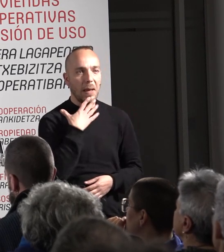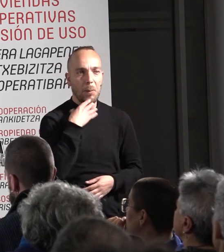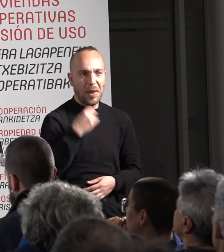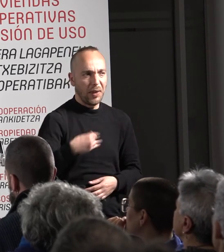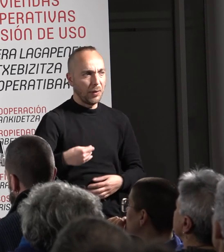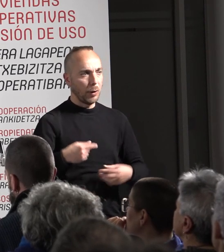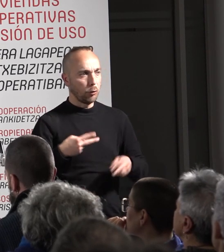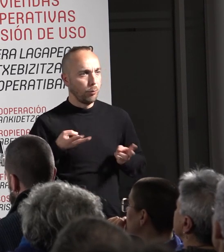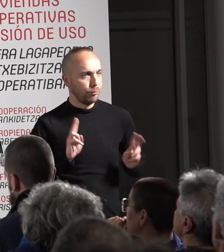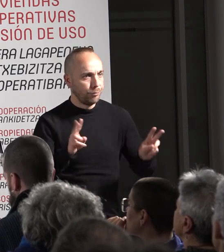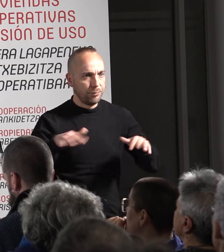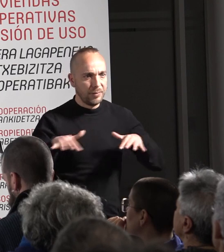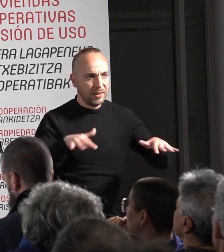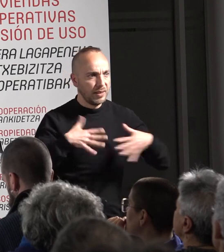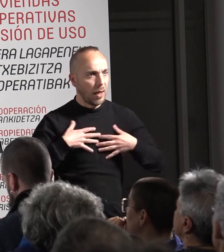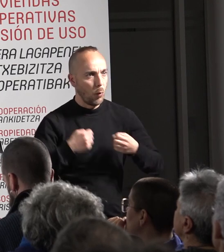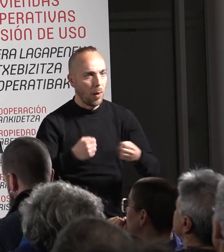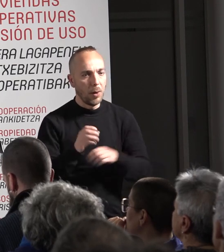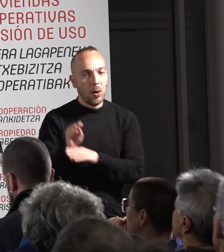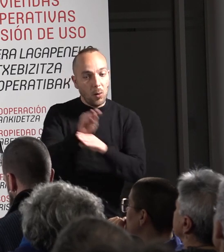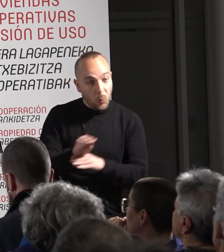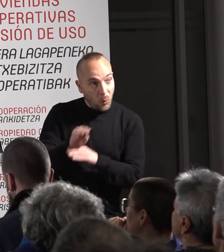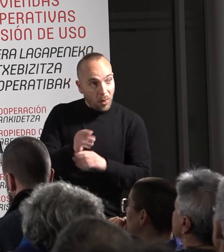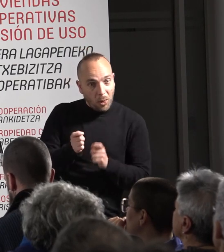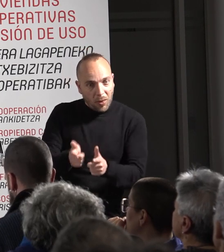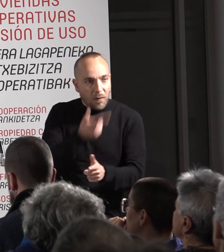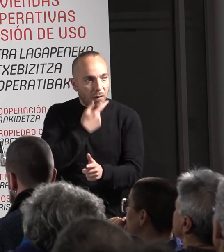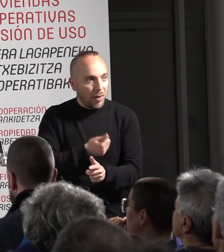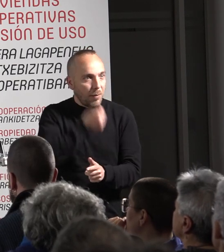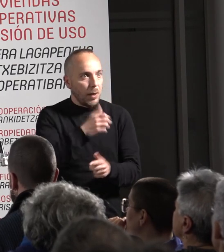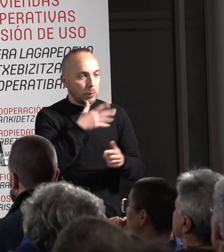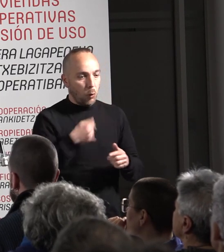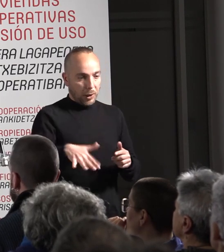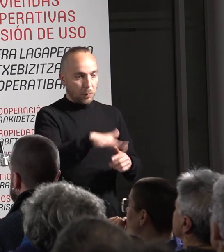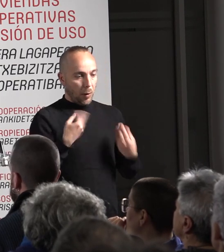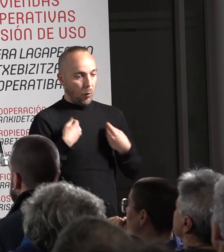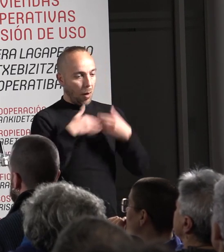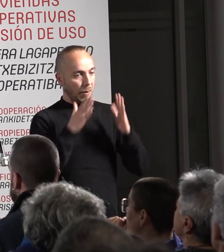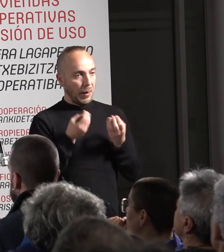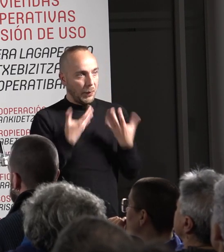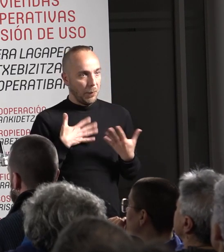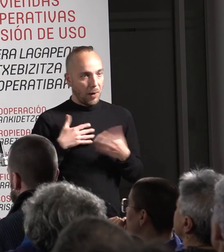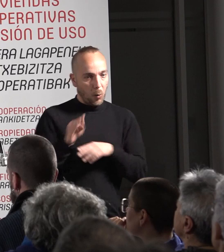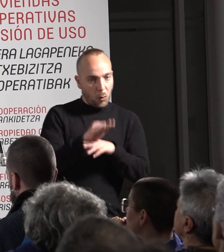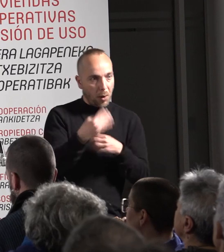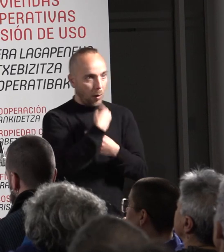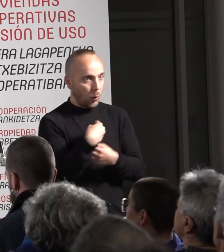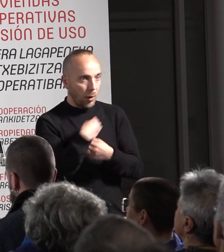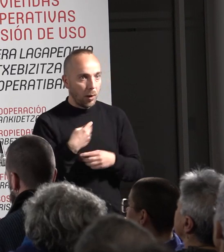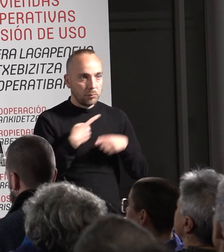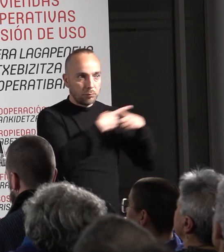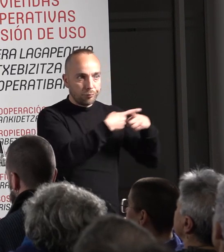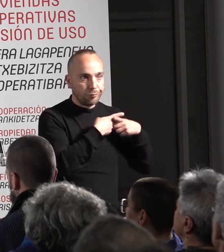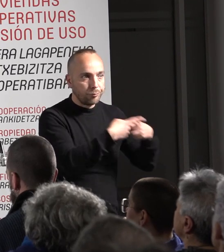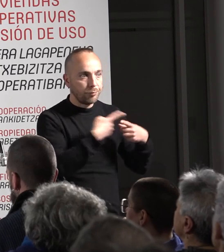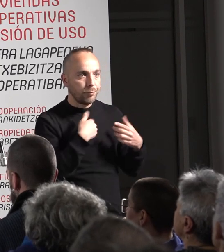saludable. Facilita los cuidados porque se está diseñando espacios habitables para cuidarse, la conciliación, la crianza, toda